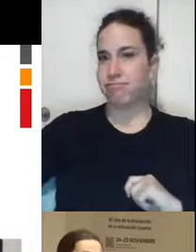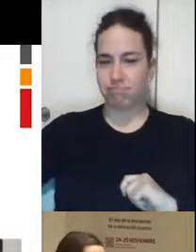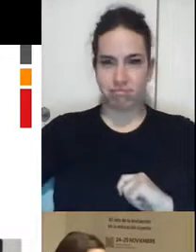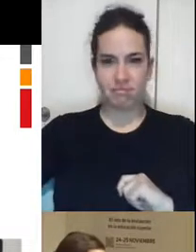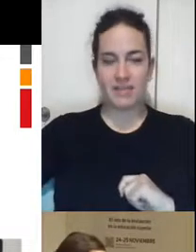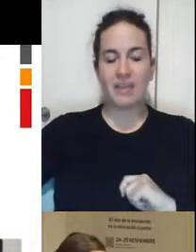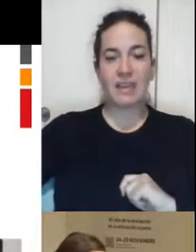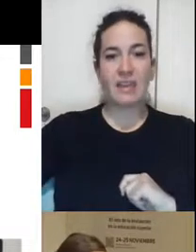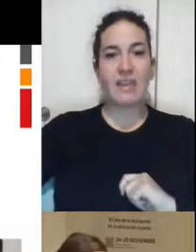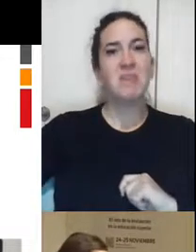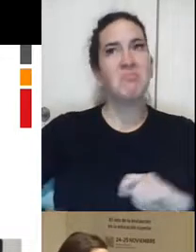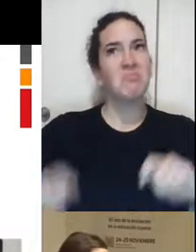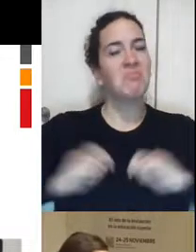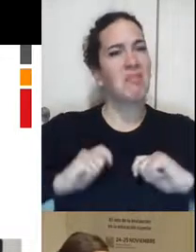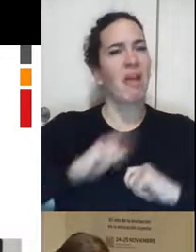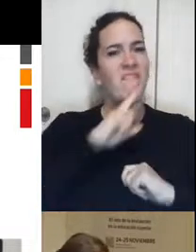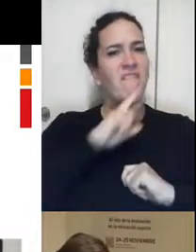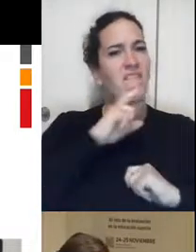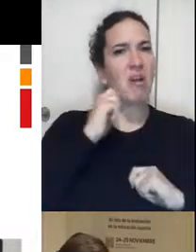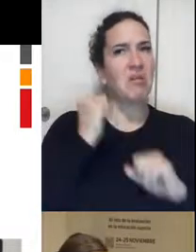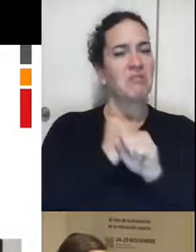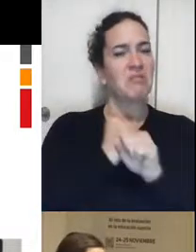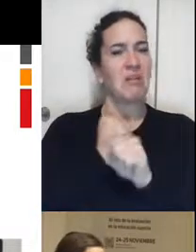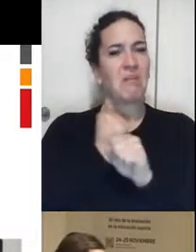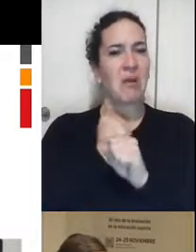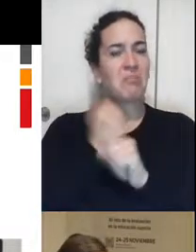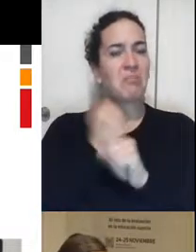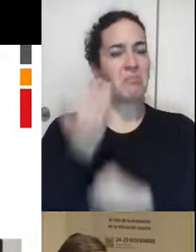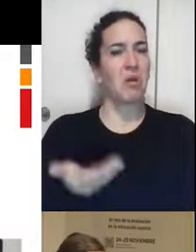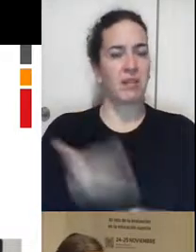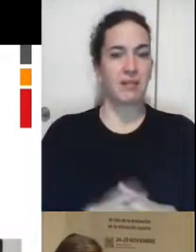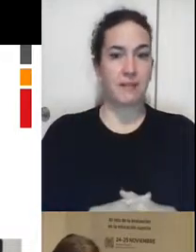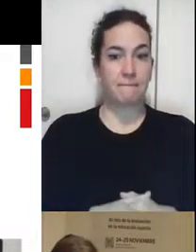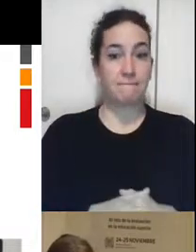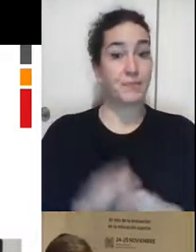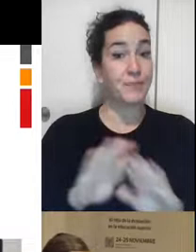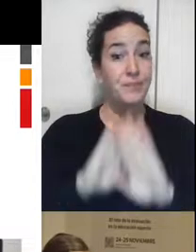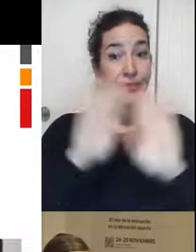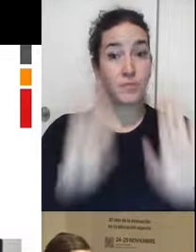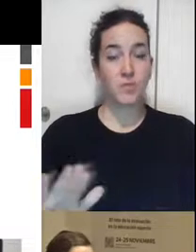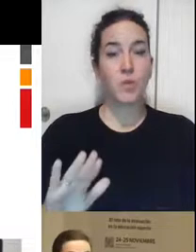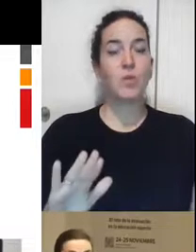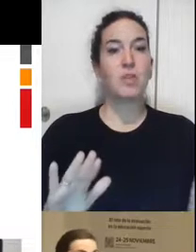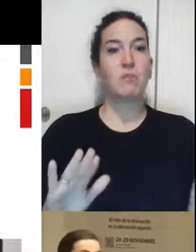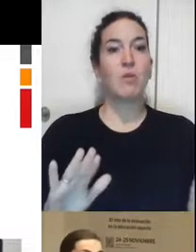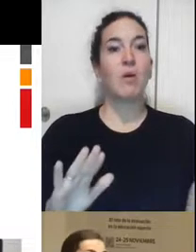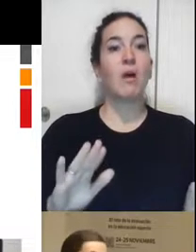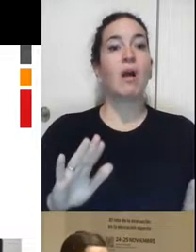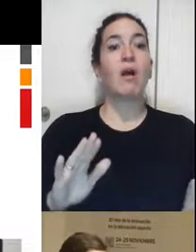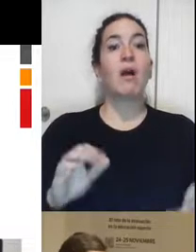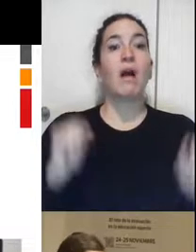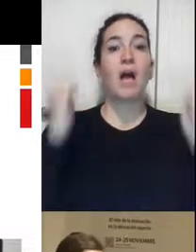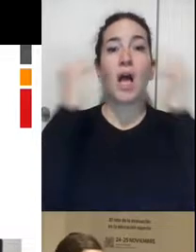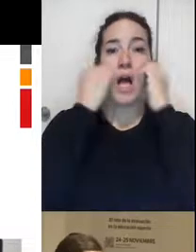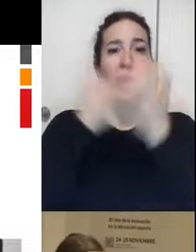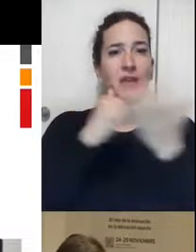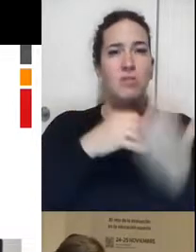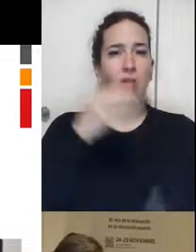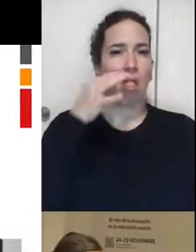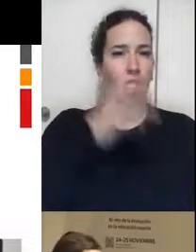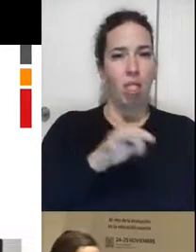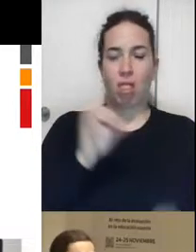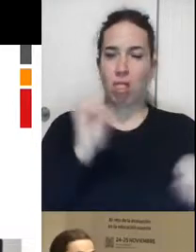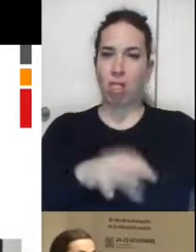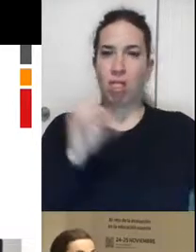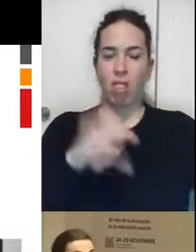sí que le ha aportado valor a su trabajo. Por último, la tasa de estudiantes que abandonaron la asignatura fue muy baja, un